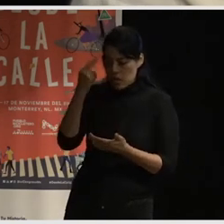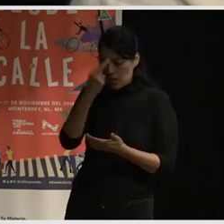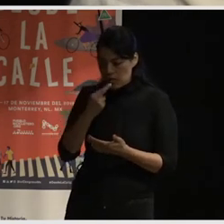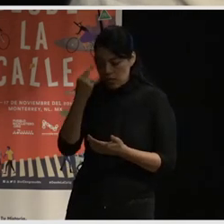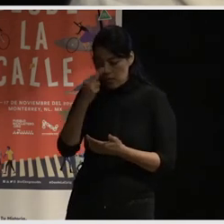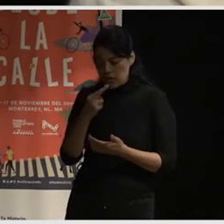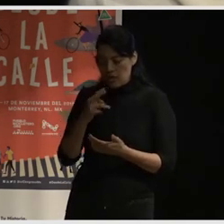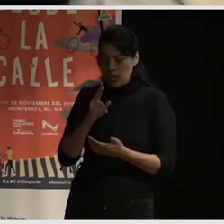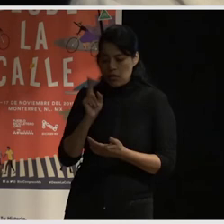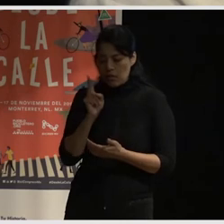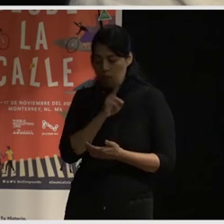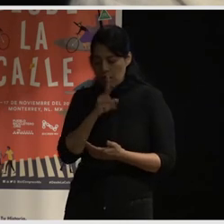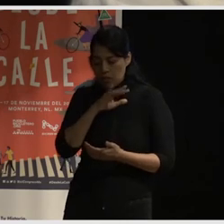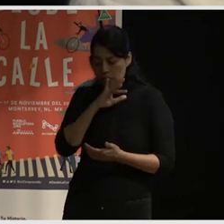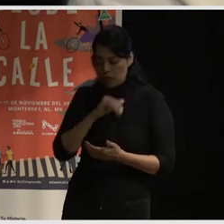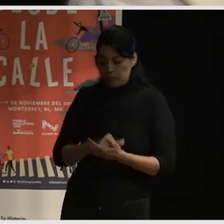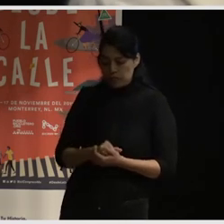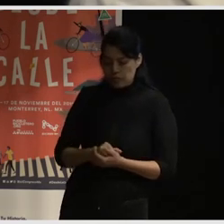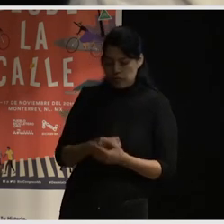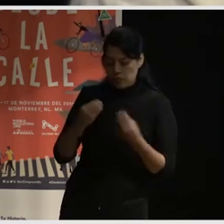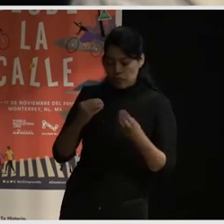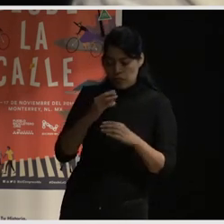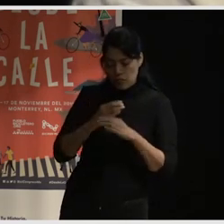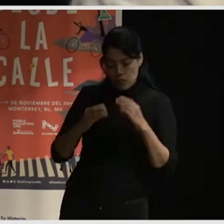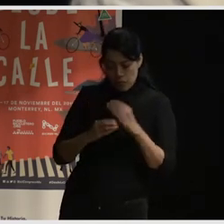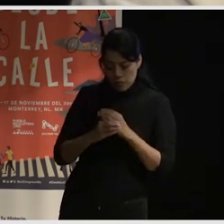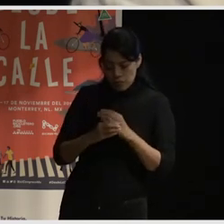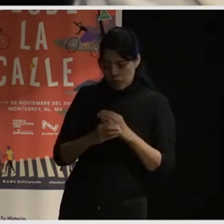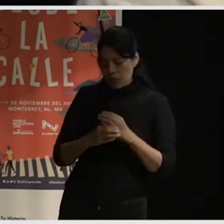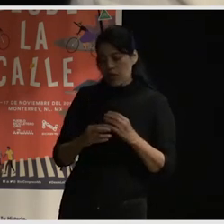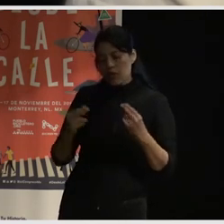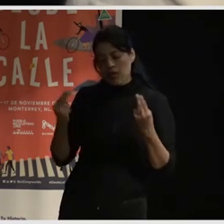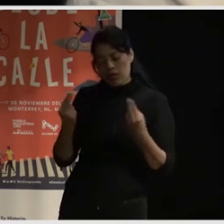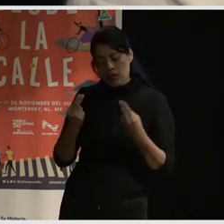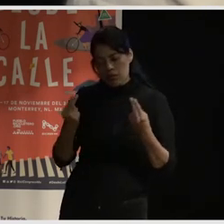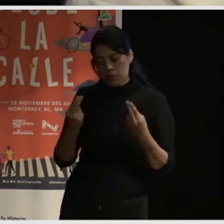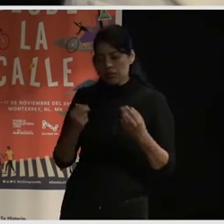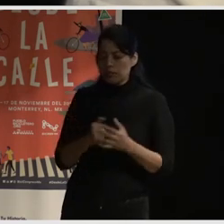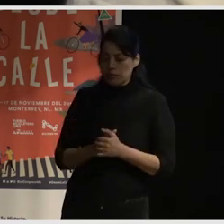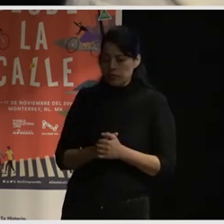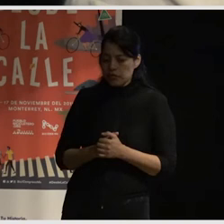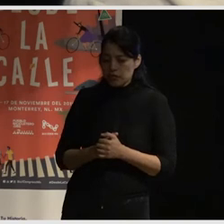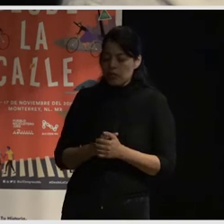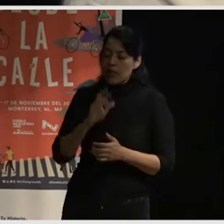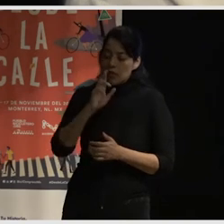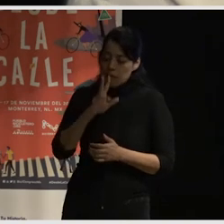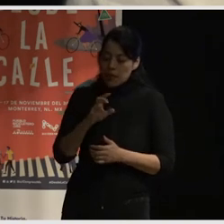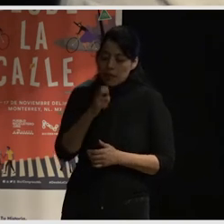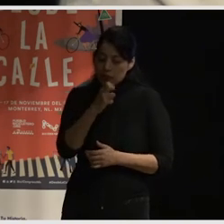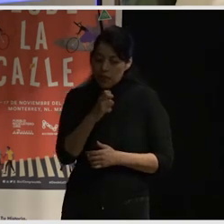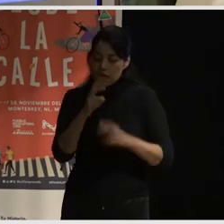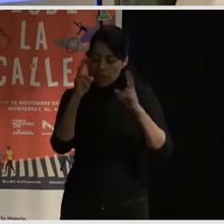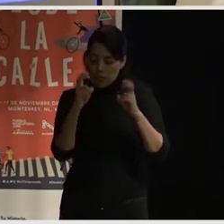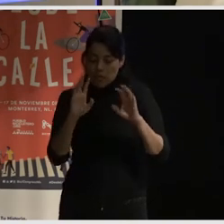es toda una serie de de cosas que también se tienen que mejorar y en ese sentido